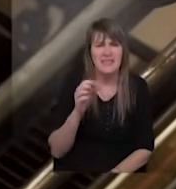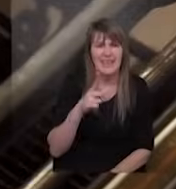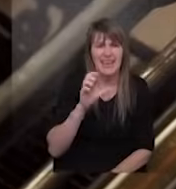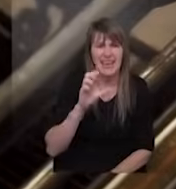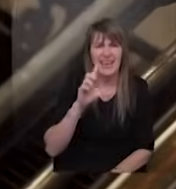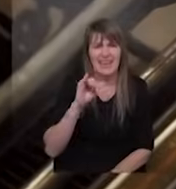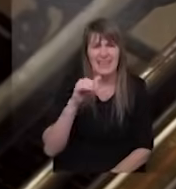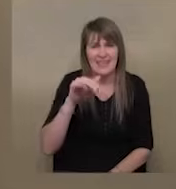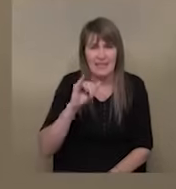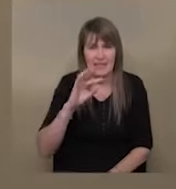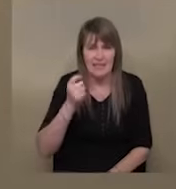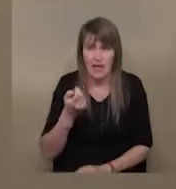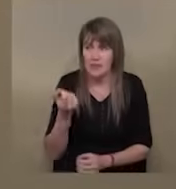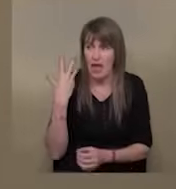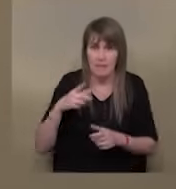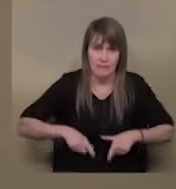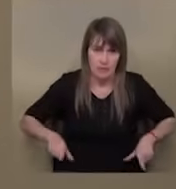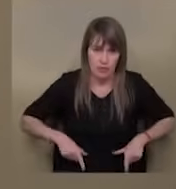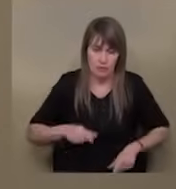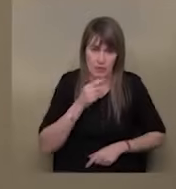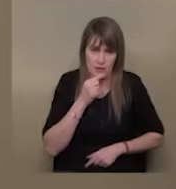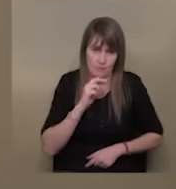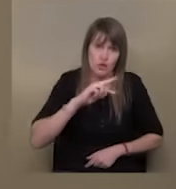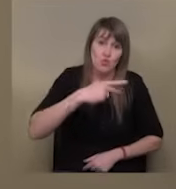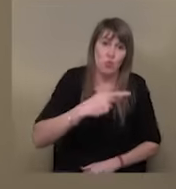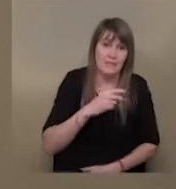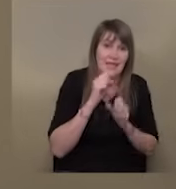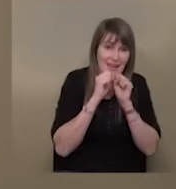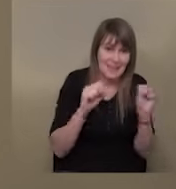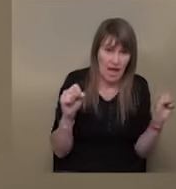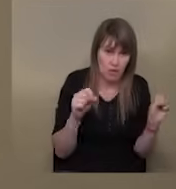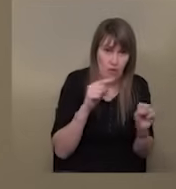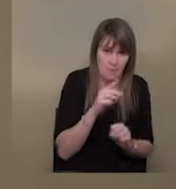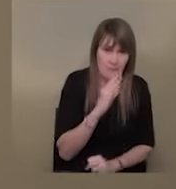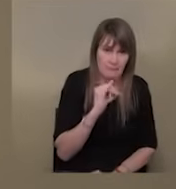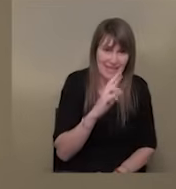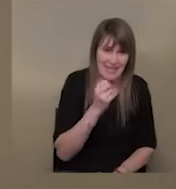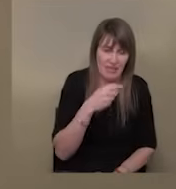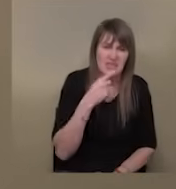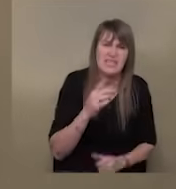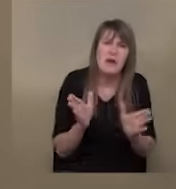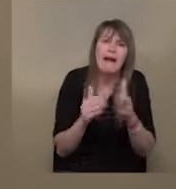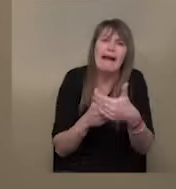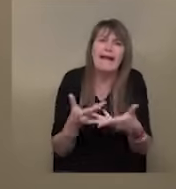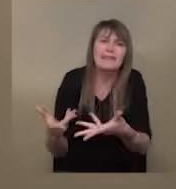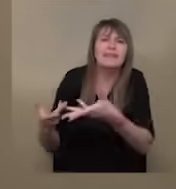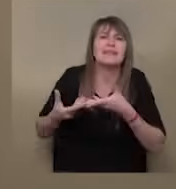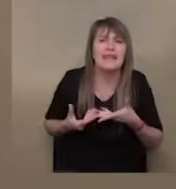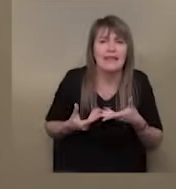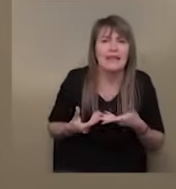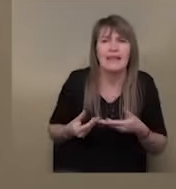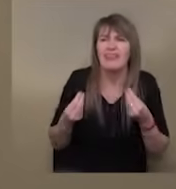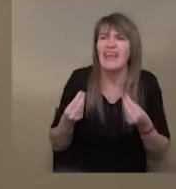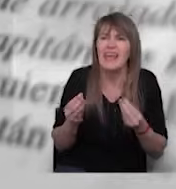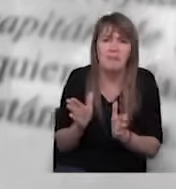yo los entregara al Ministerio del Interior. El subsecretario Pirán me había dicho que en el CIDE me sería entregado un paquete, pero no me había indicado de qué